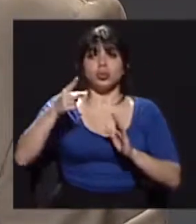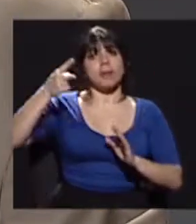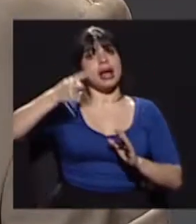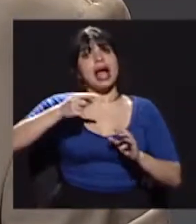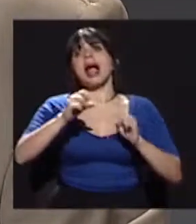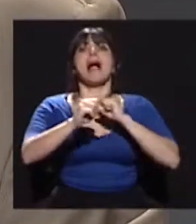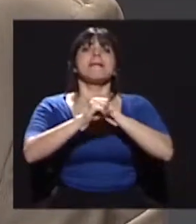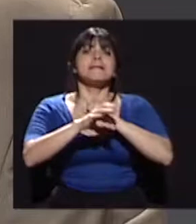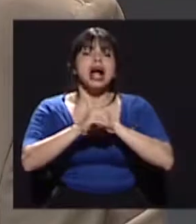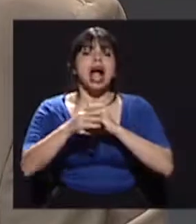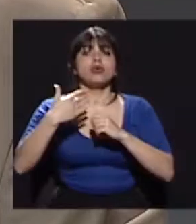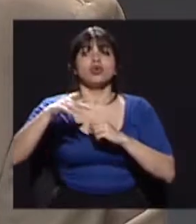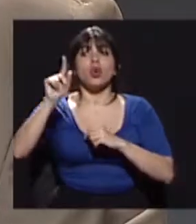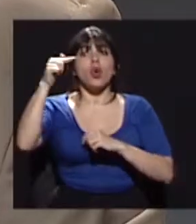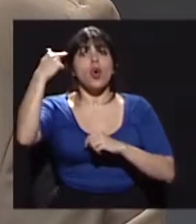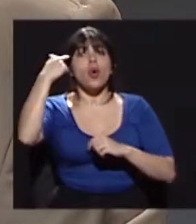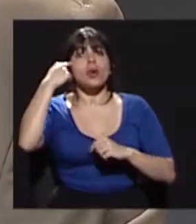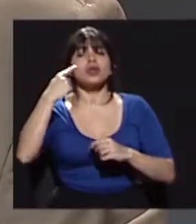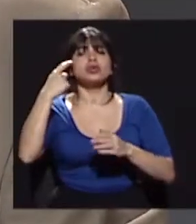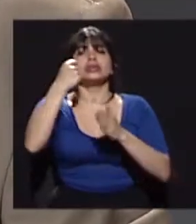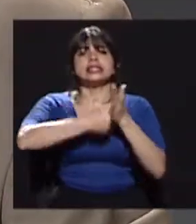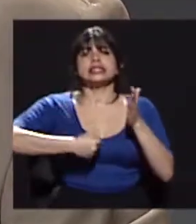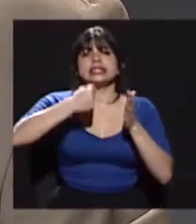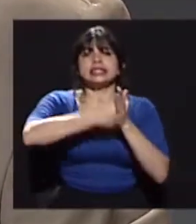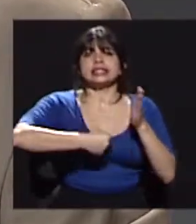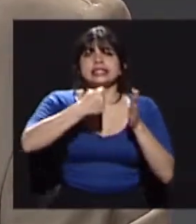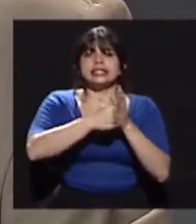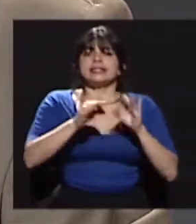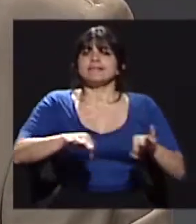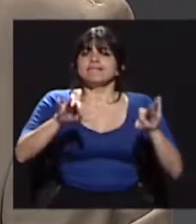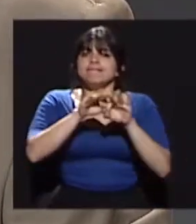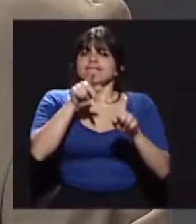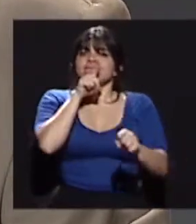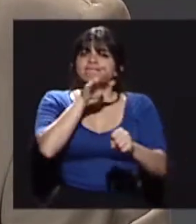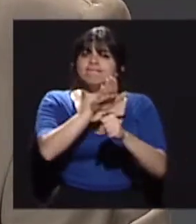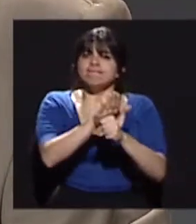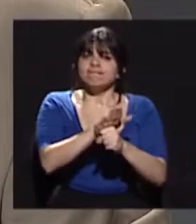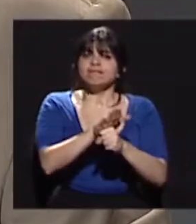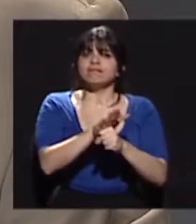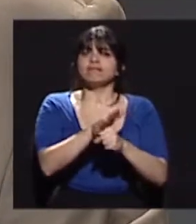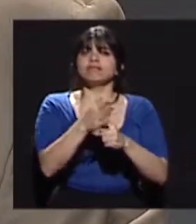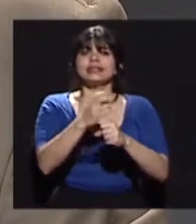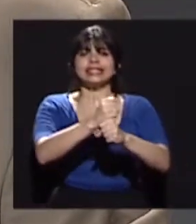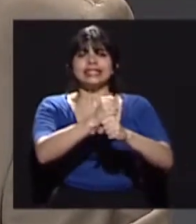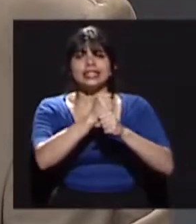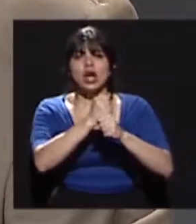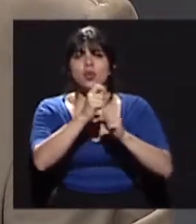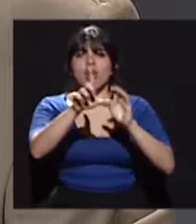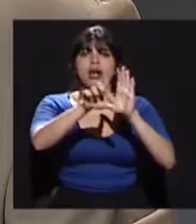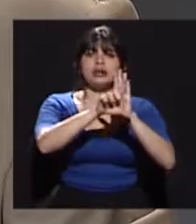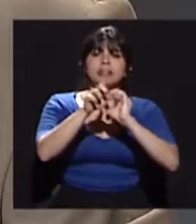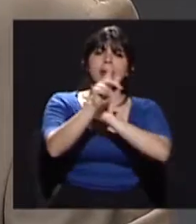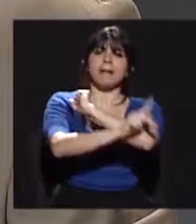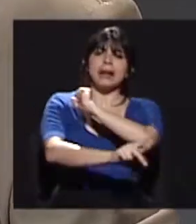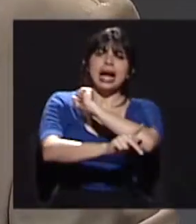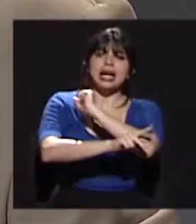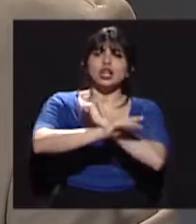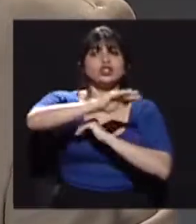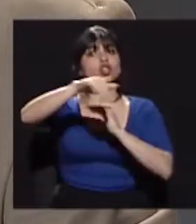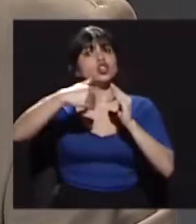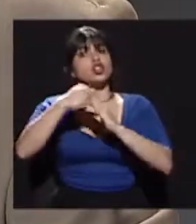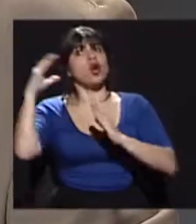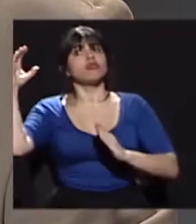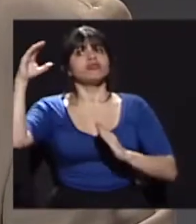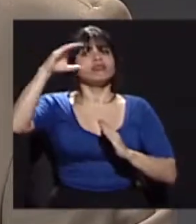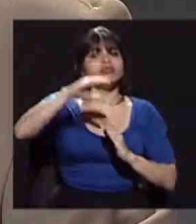la campaña y también durante el gobierno ha sido muy insistente en la importancia de garantizar la seguridad jurídica del país que todos los inversionistas